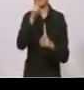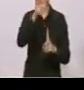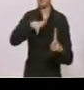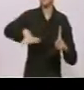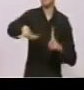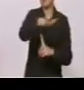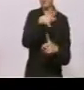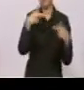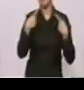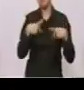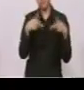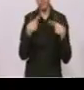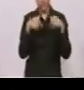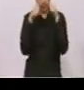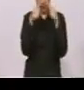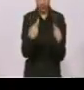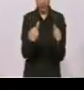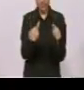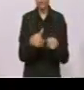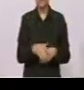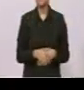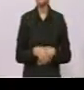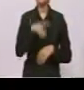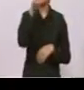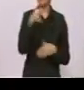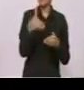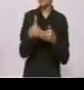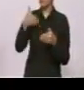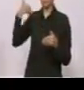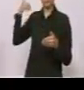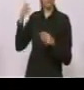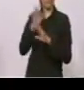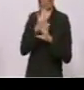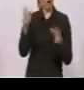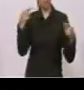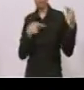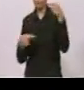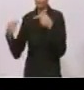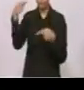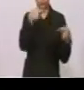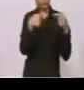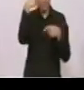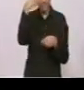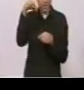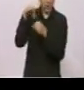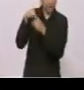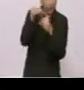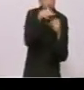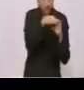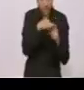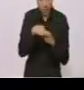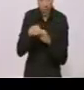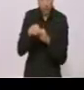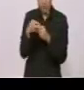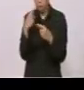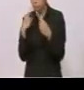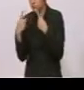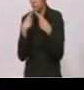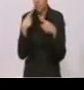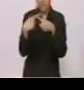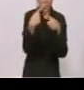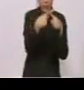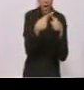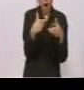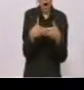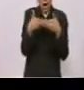Ahora que ha quedado atrás la contienda electoral, es momento que la normalidad